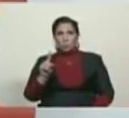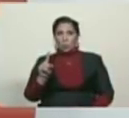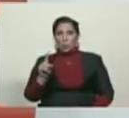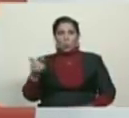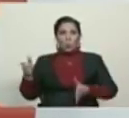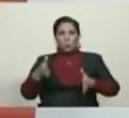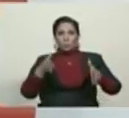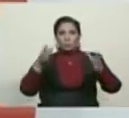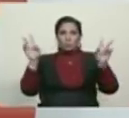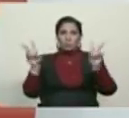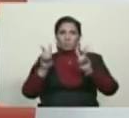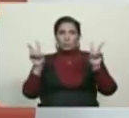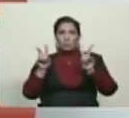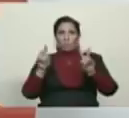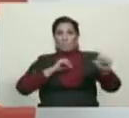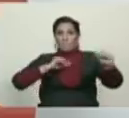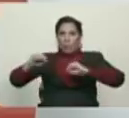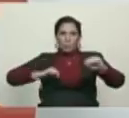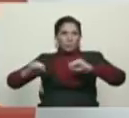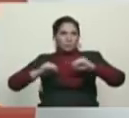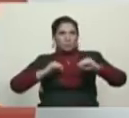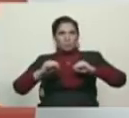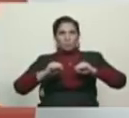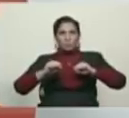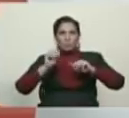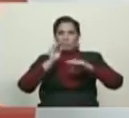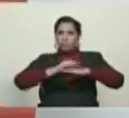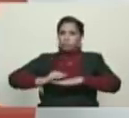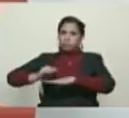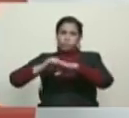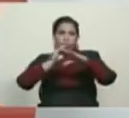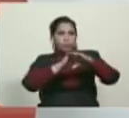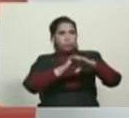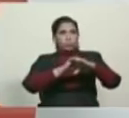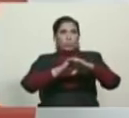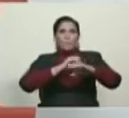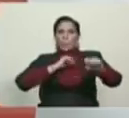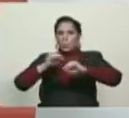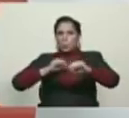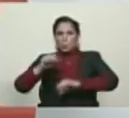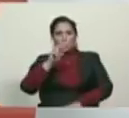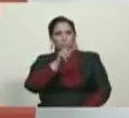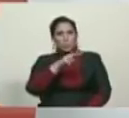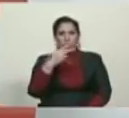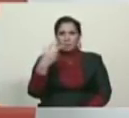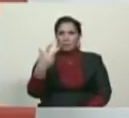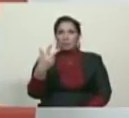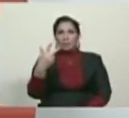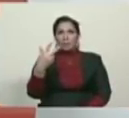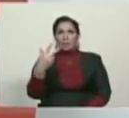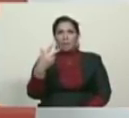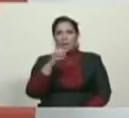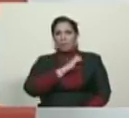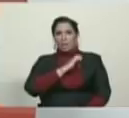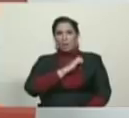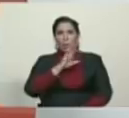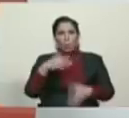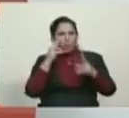victoria. Movilización. Y el llamado es a movilizarnos 23 de enero. Cuando ellos ven al pueblo en la calle movilizado,